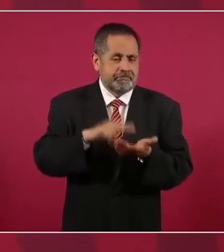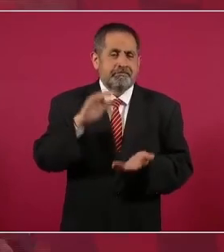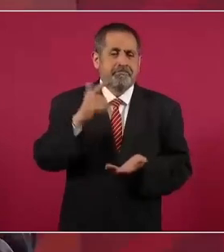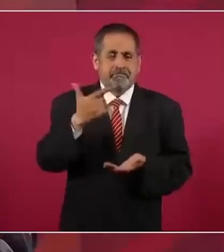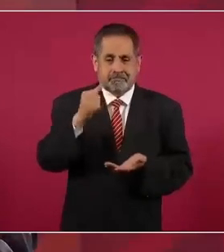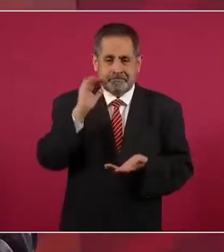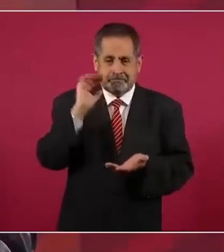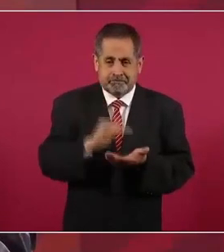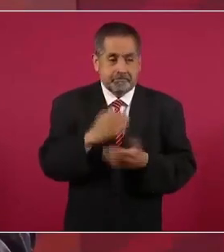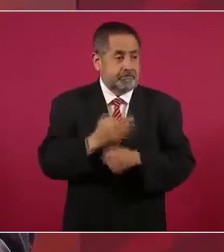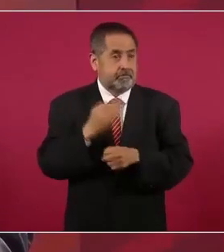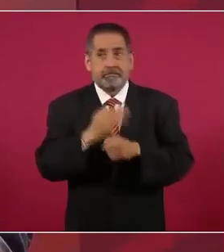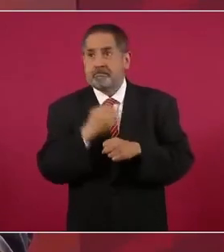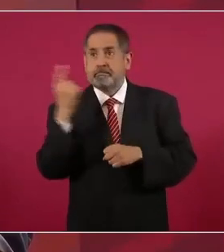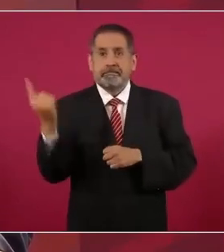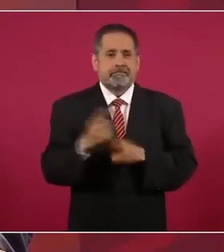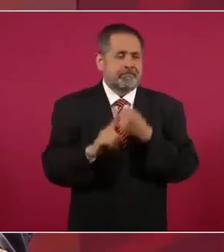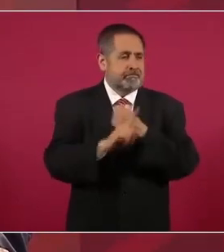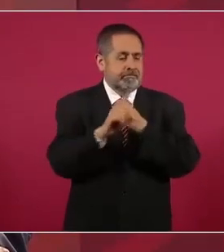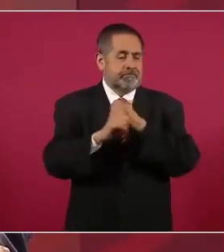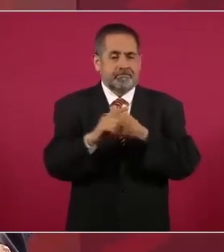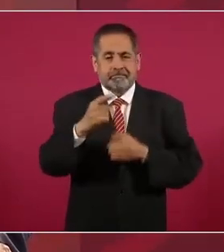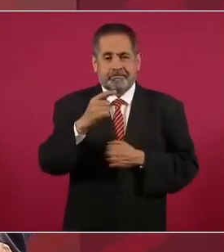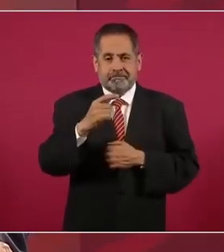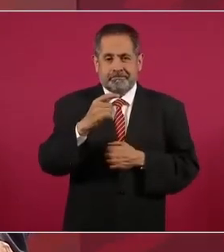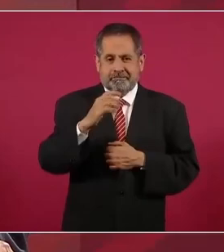Y ahora con la crisis del gas,